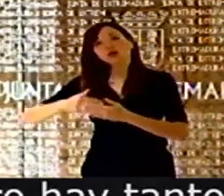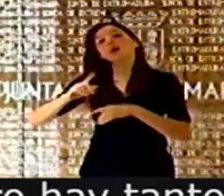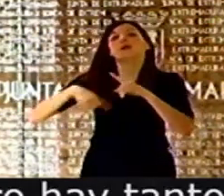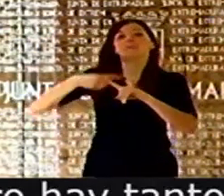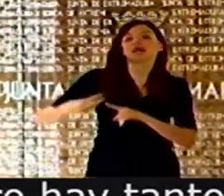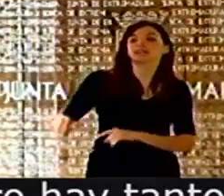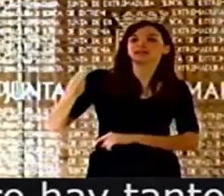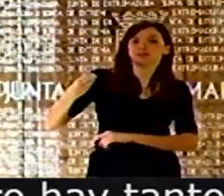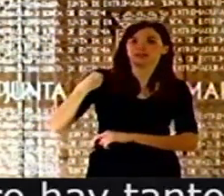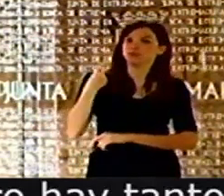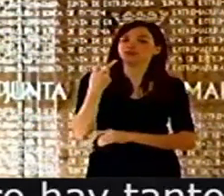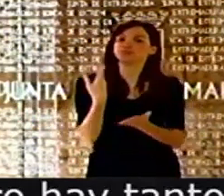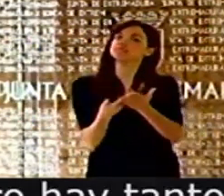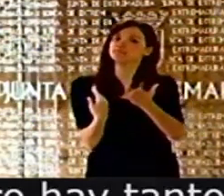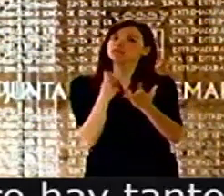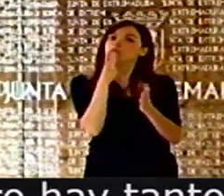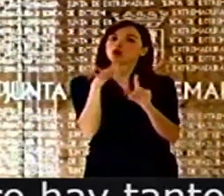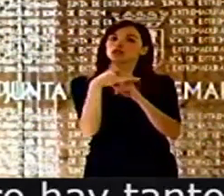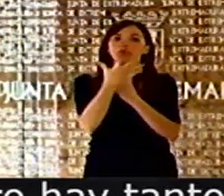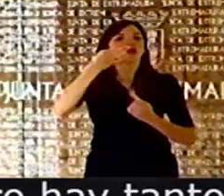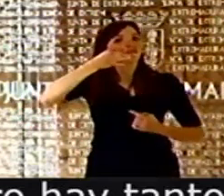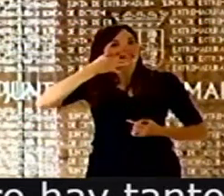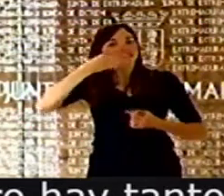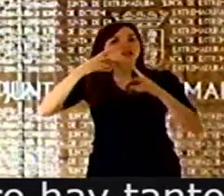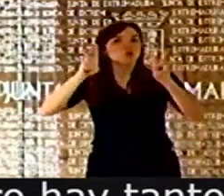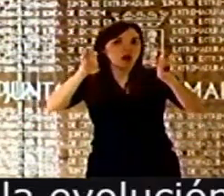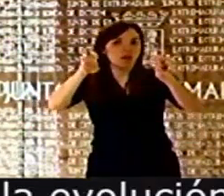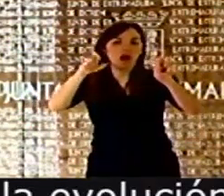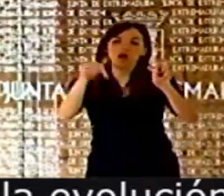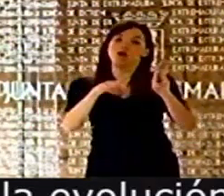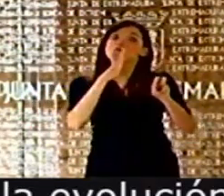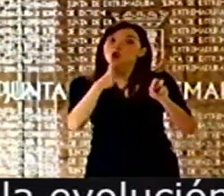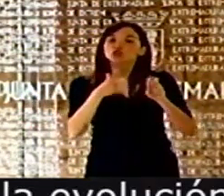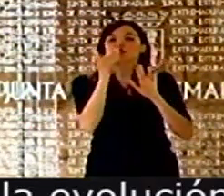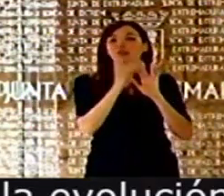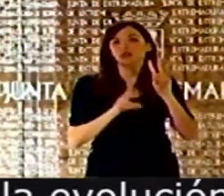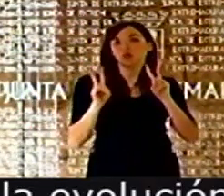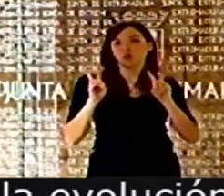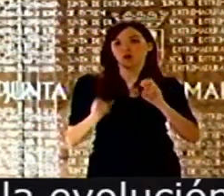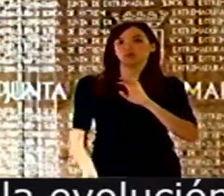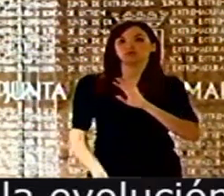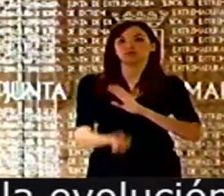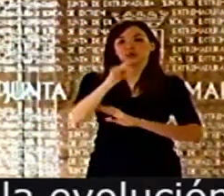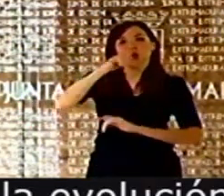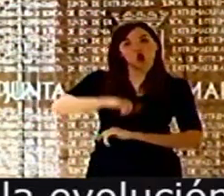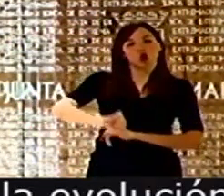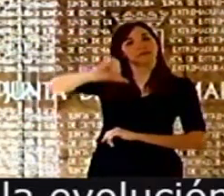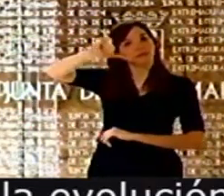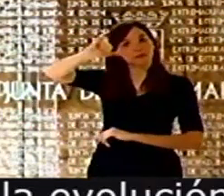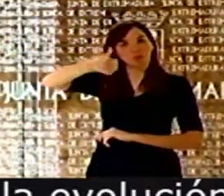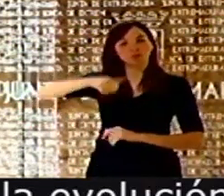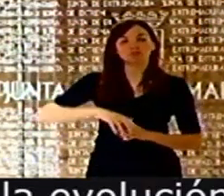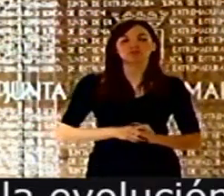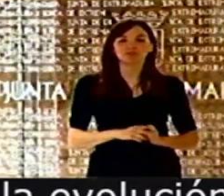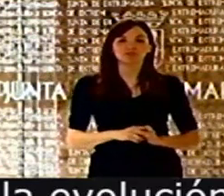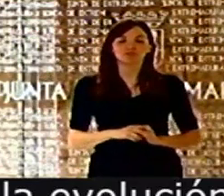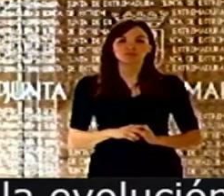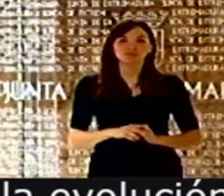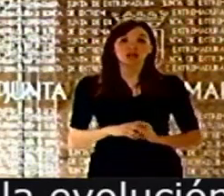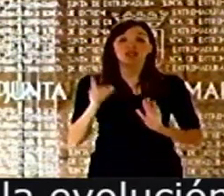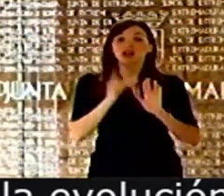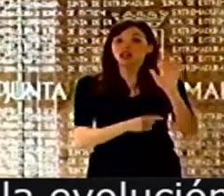de la realidad educativa extremeña, que justifican la aprobación de este nuevo decreto que hoy ve la luz en el Consejo de Gobierno. Esta nueva